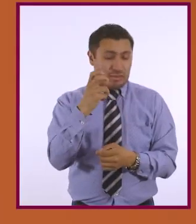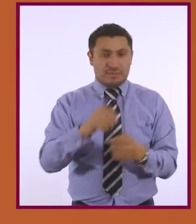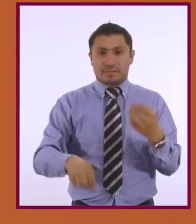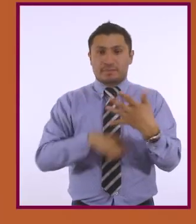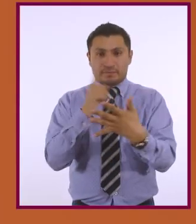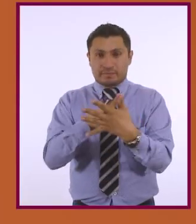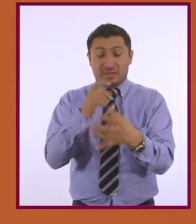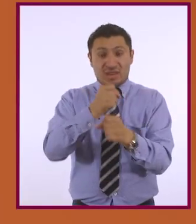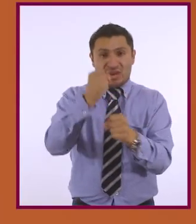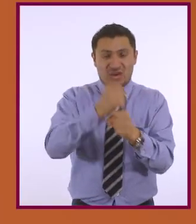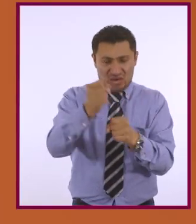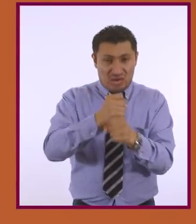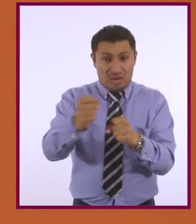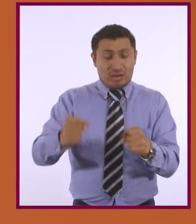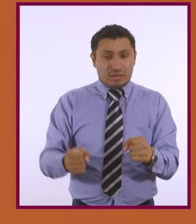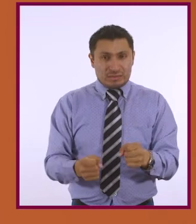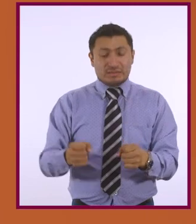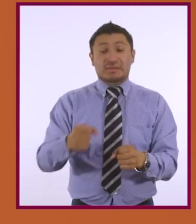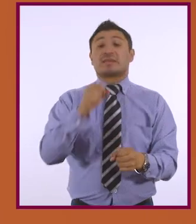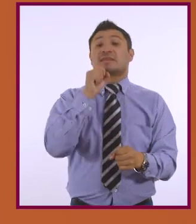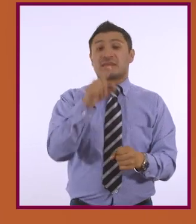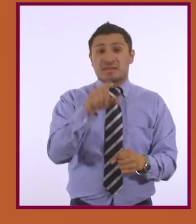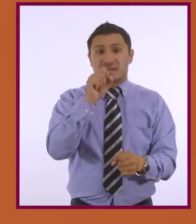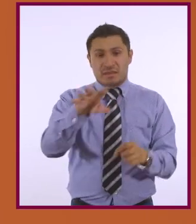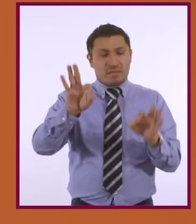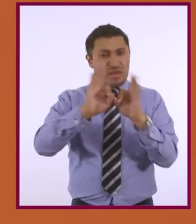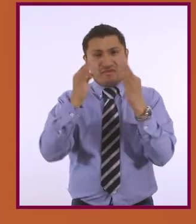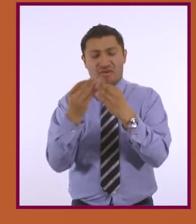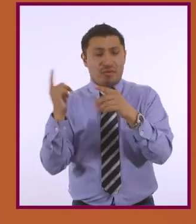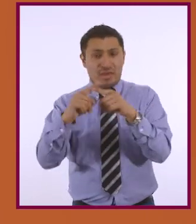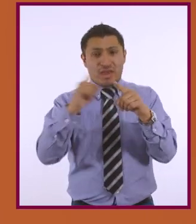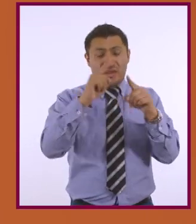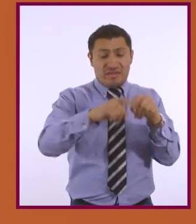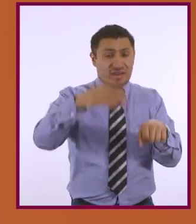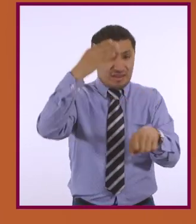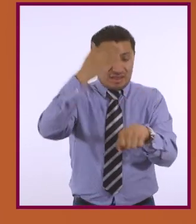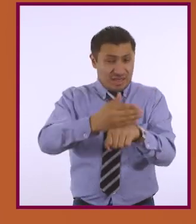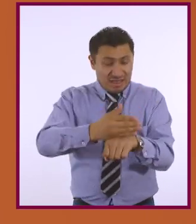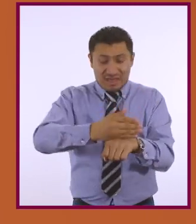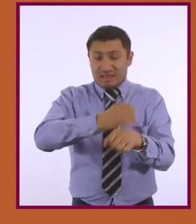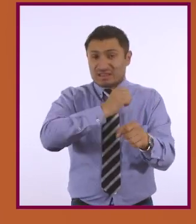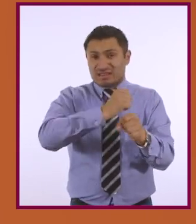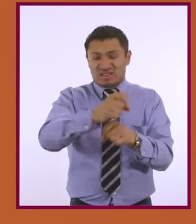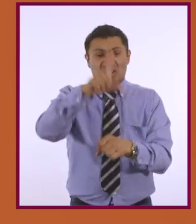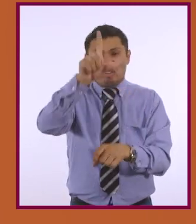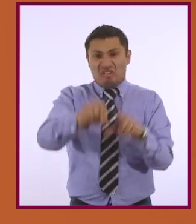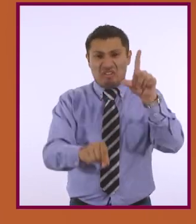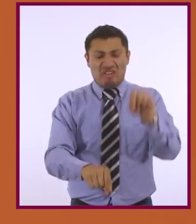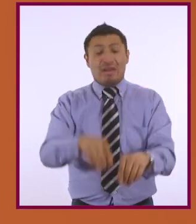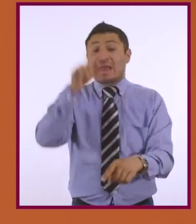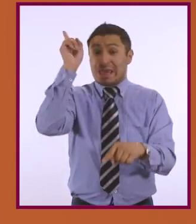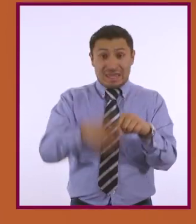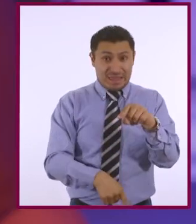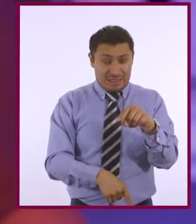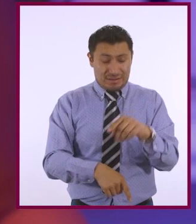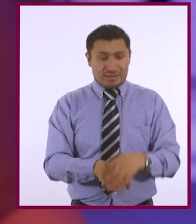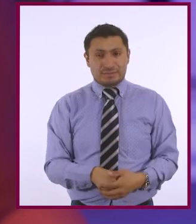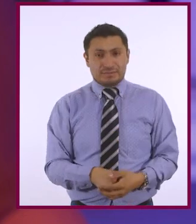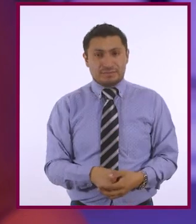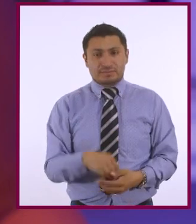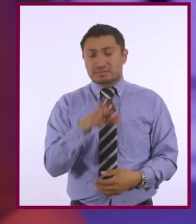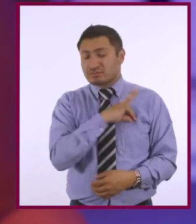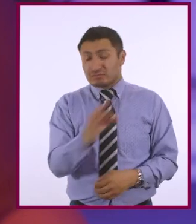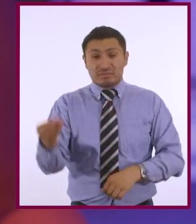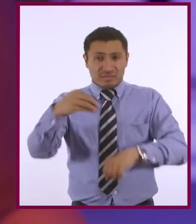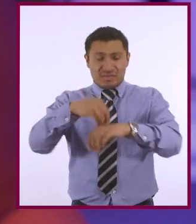solo los golpes son violencia. Se debe evitar cualquier forma de trato que lastime, degrade o humille a cualquier persona. Se puede